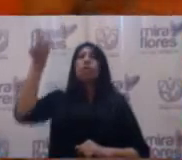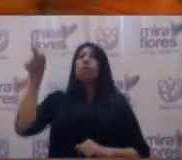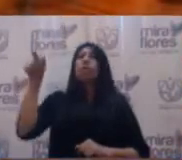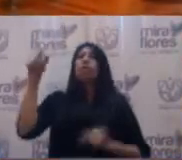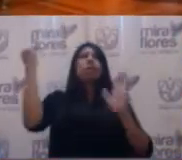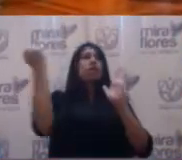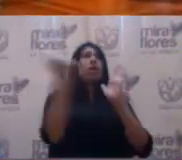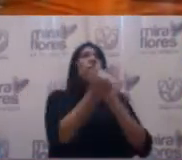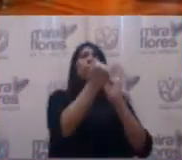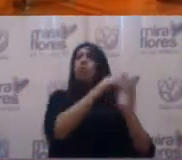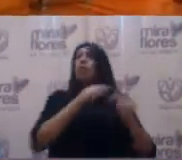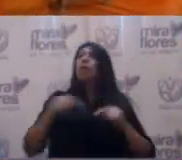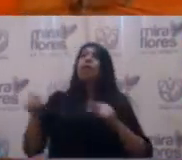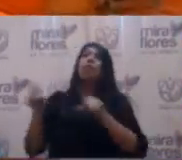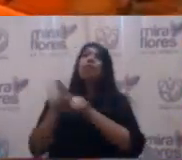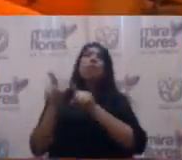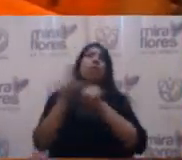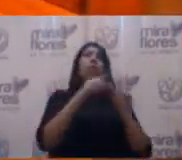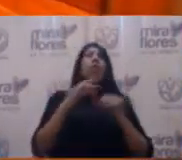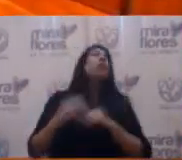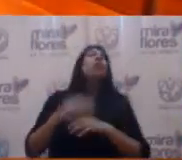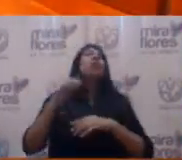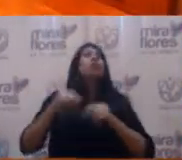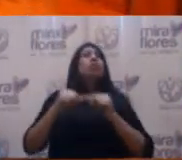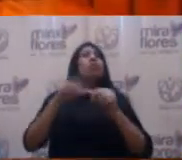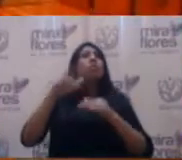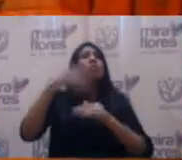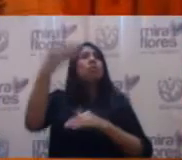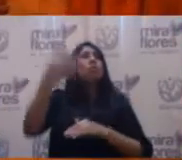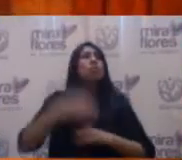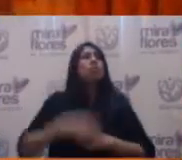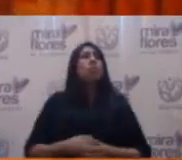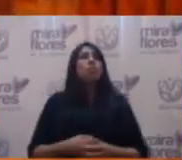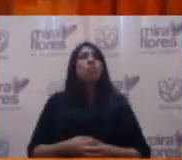aprobado por unanimidad de votos. Muchas gracias. Vamos al siguiente punto.